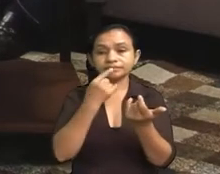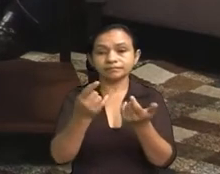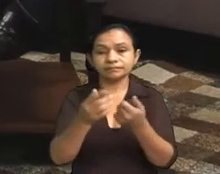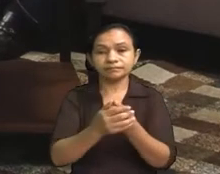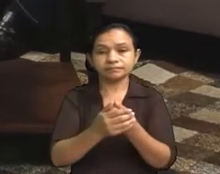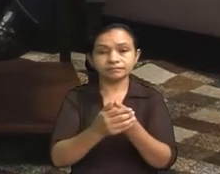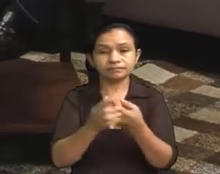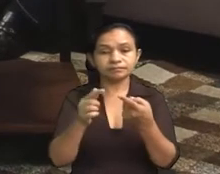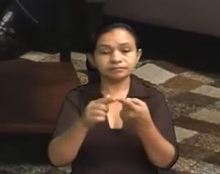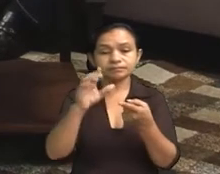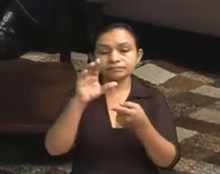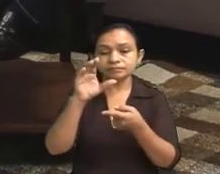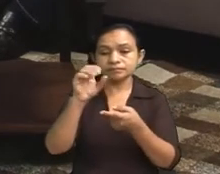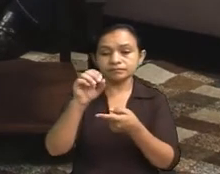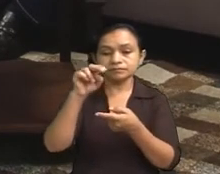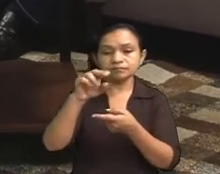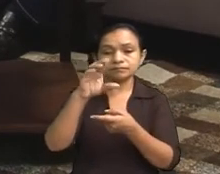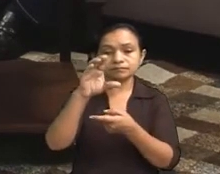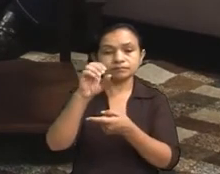En La Concordia,